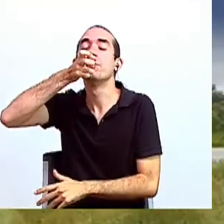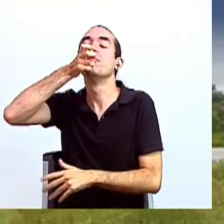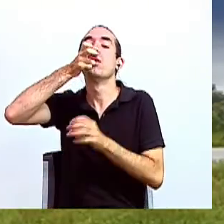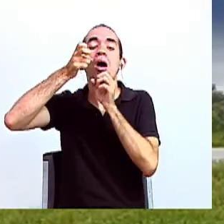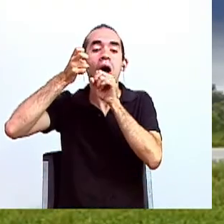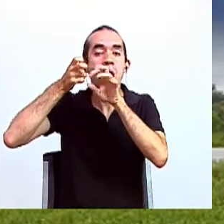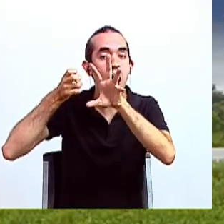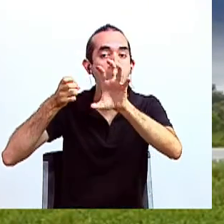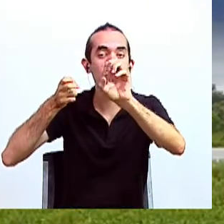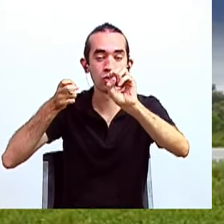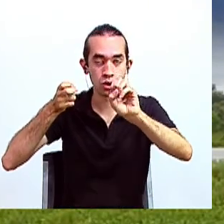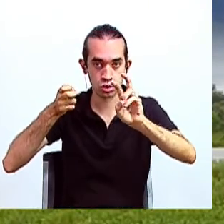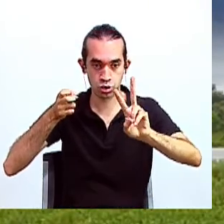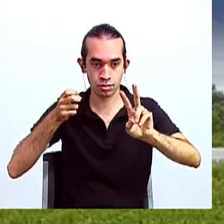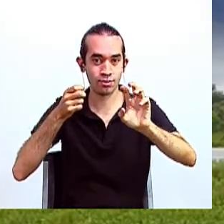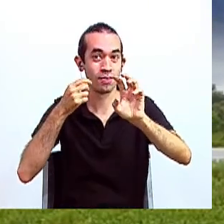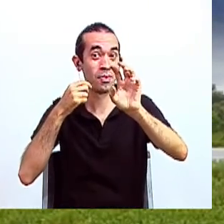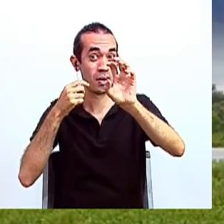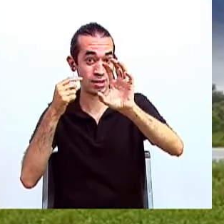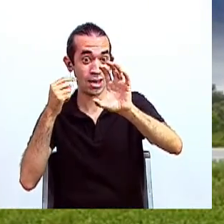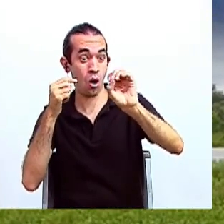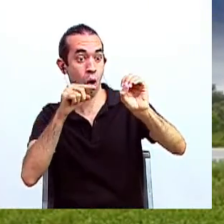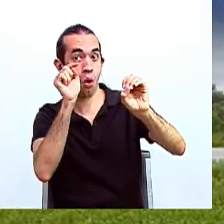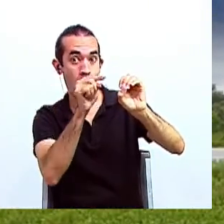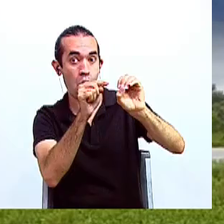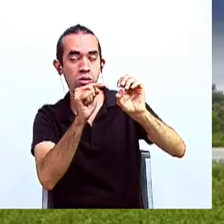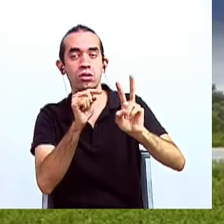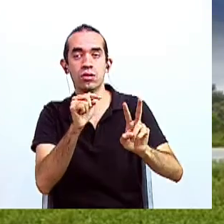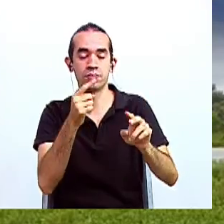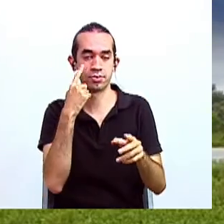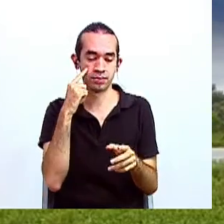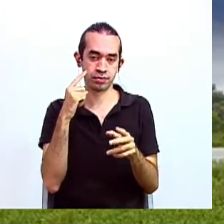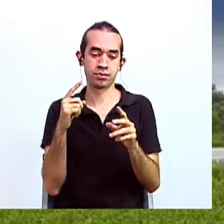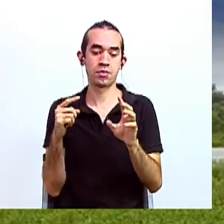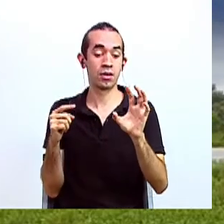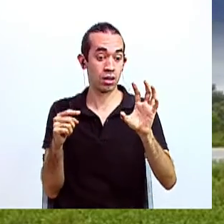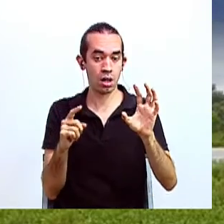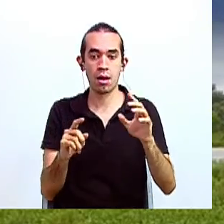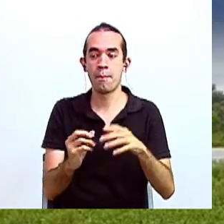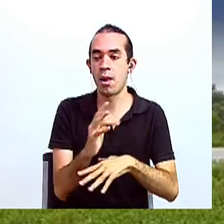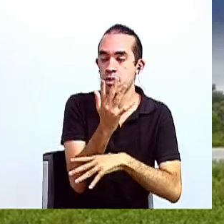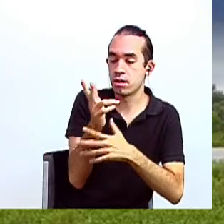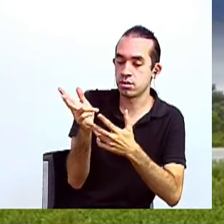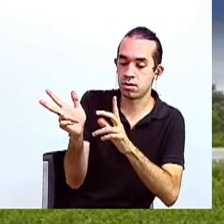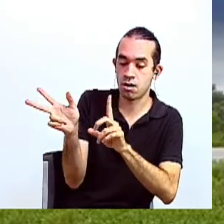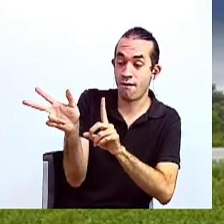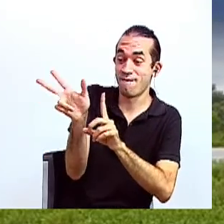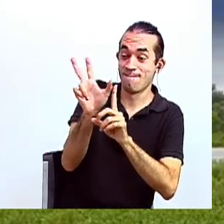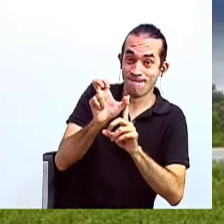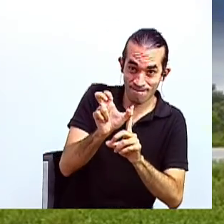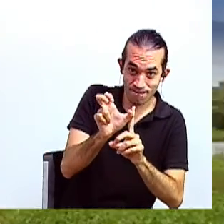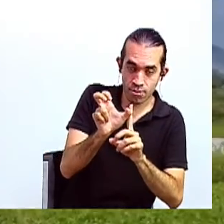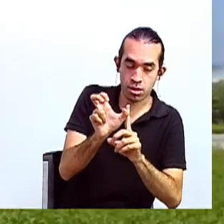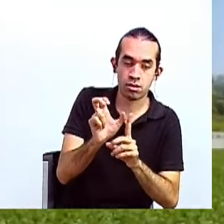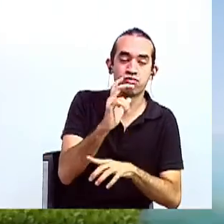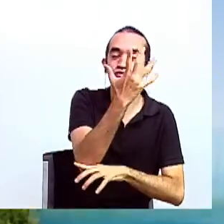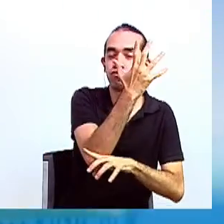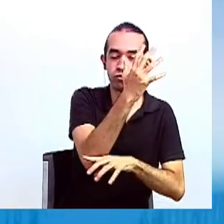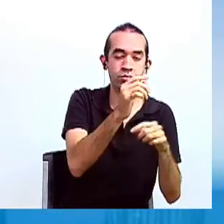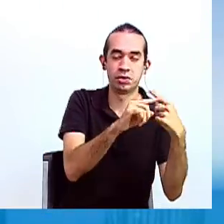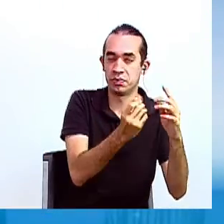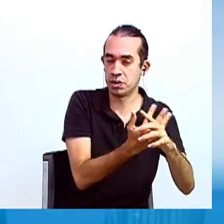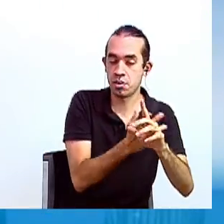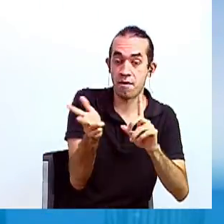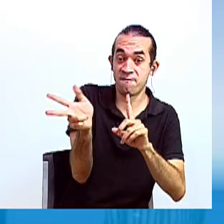carbono. Por otro lado, las plantas toman el dióxido de carbono que los animales y seres humanos exhalamos para utilizarlo en el proceso